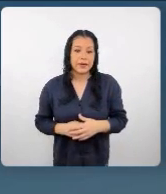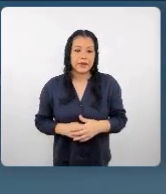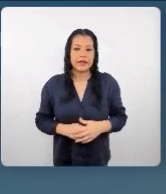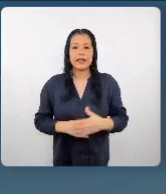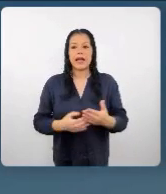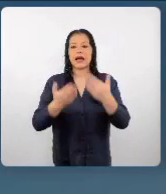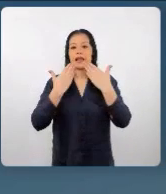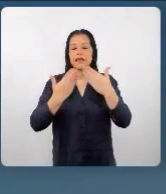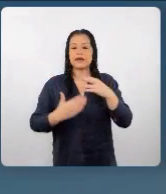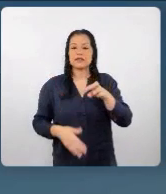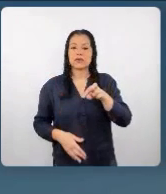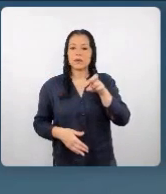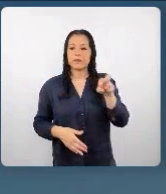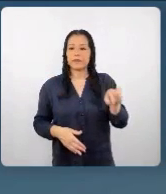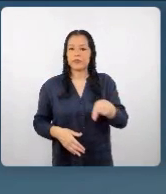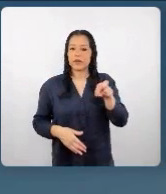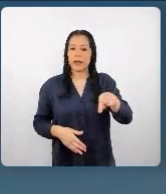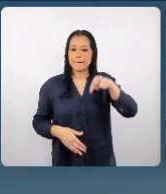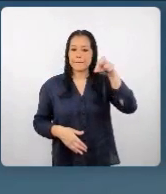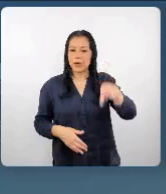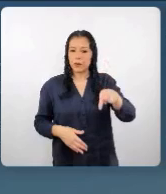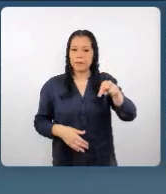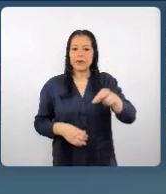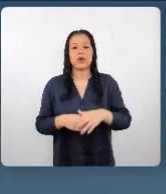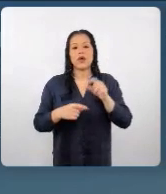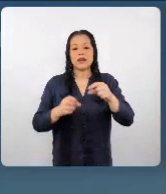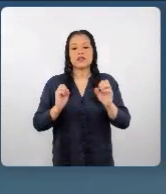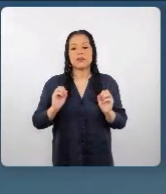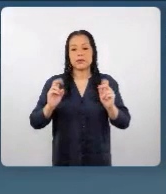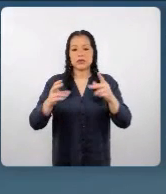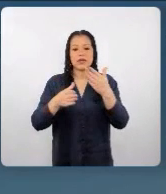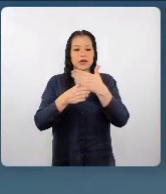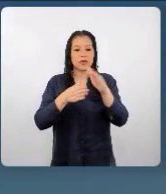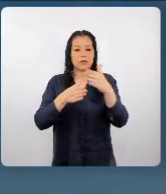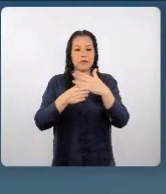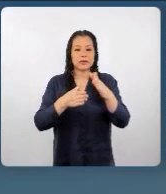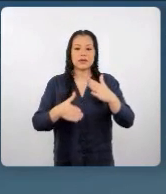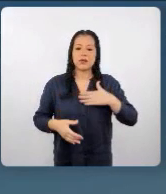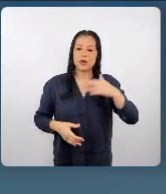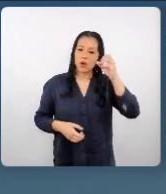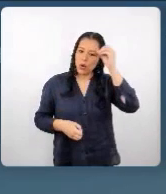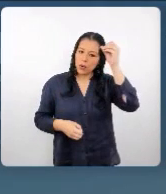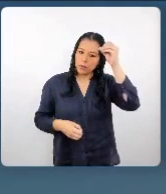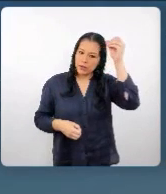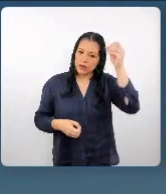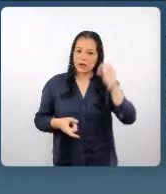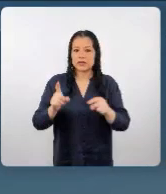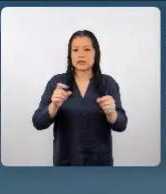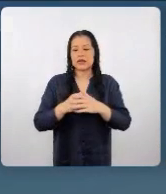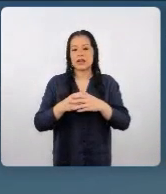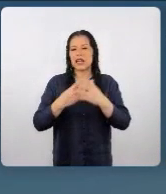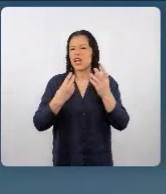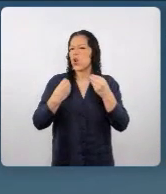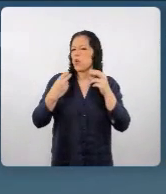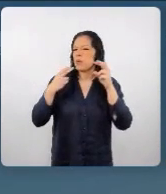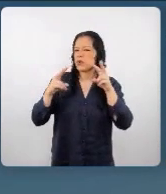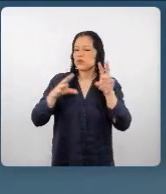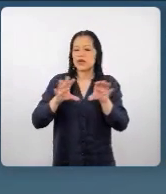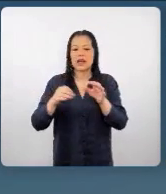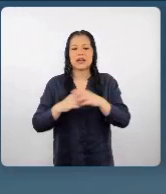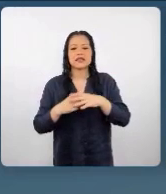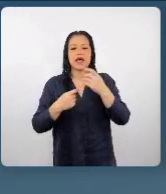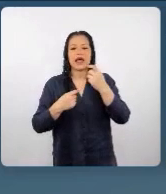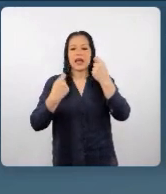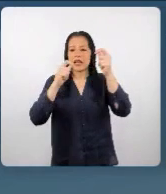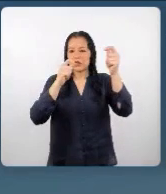Peru for giving me this opportunity to express my view on the tourism